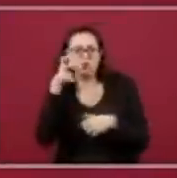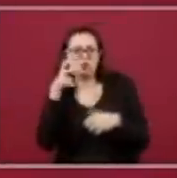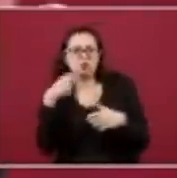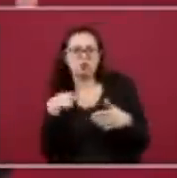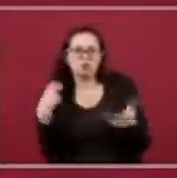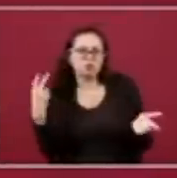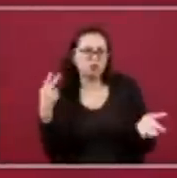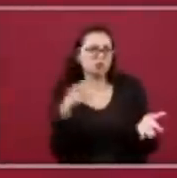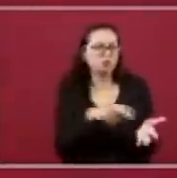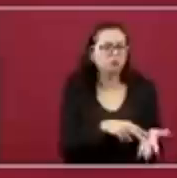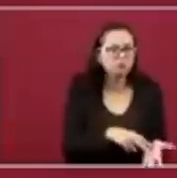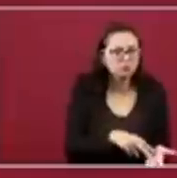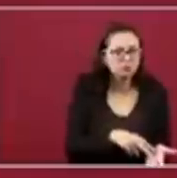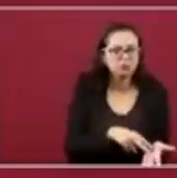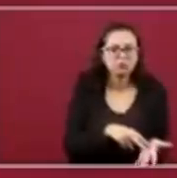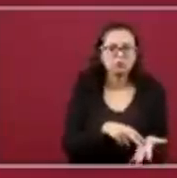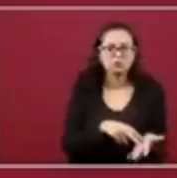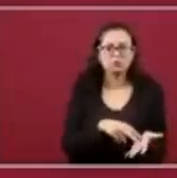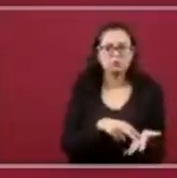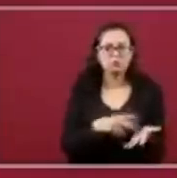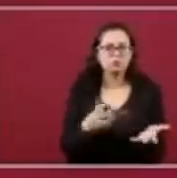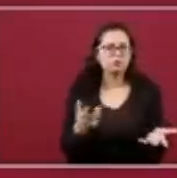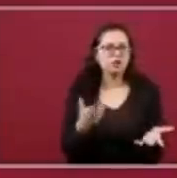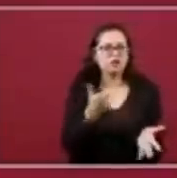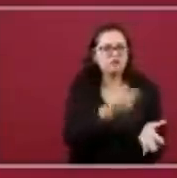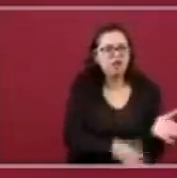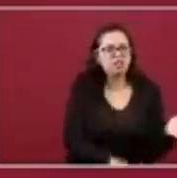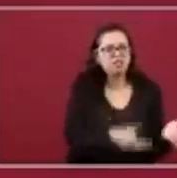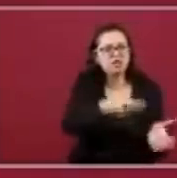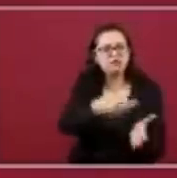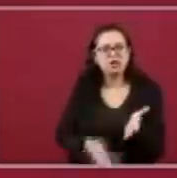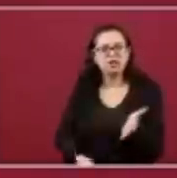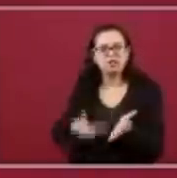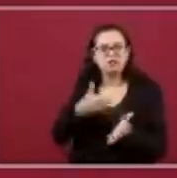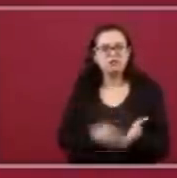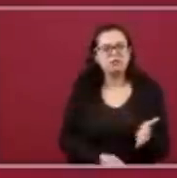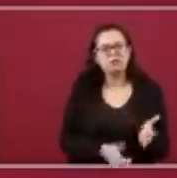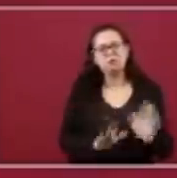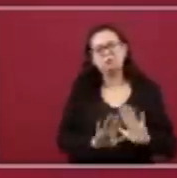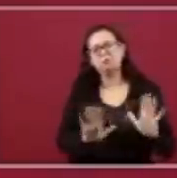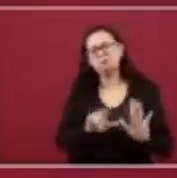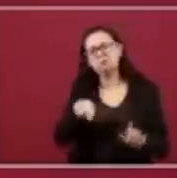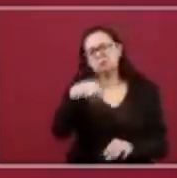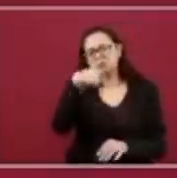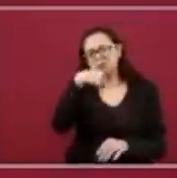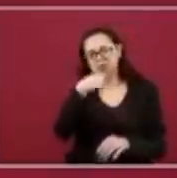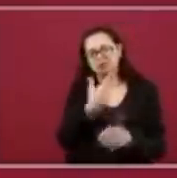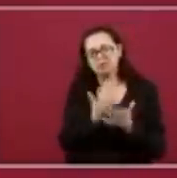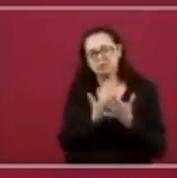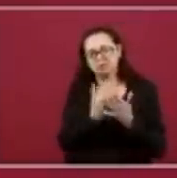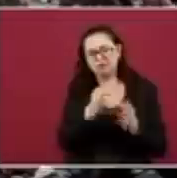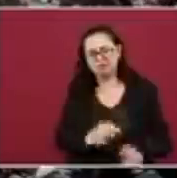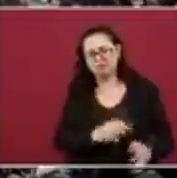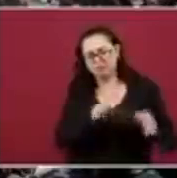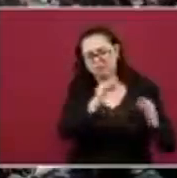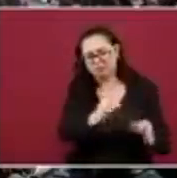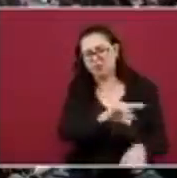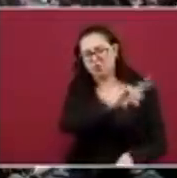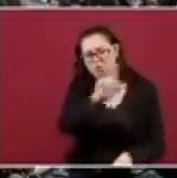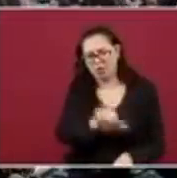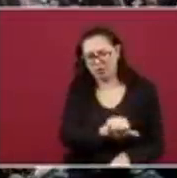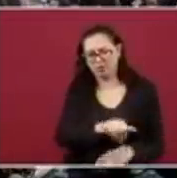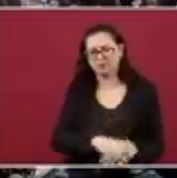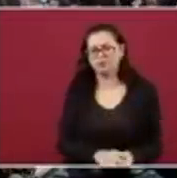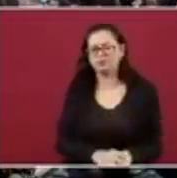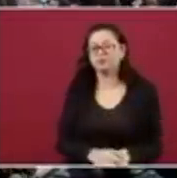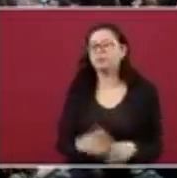sin tener todos los elementos, por eso se pospuso. Y la segunda era la reunión